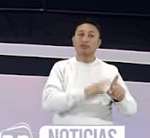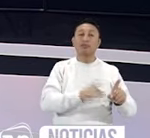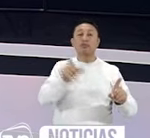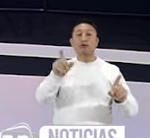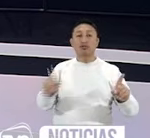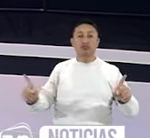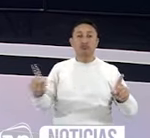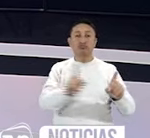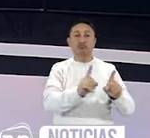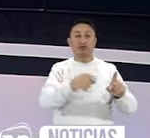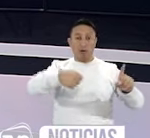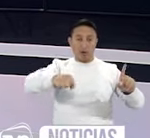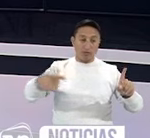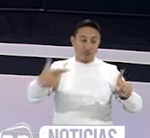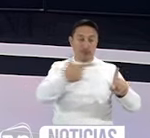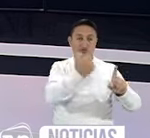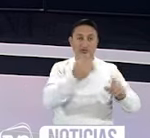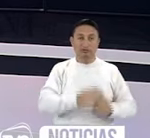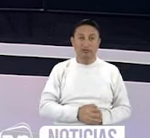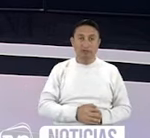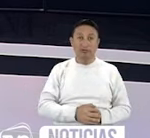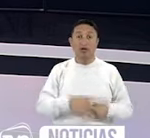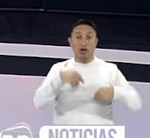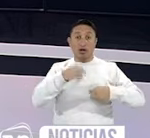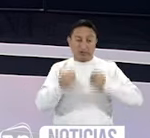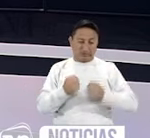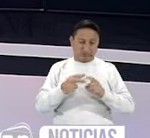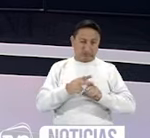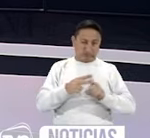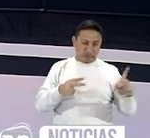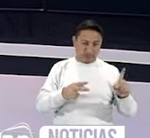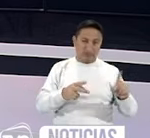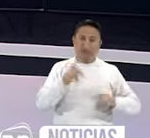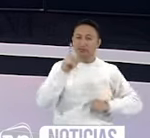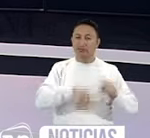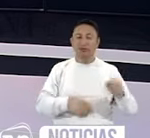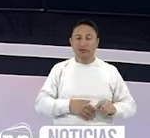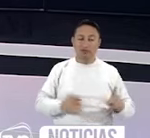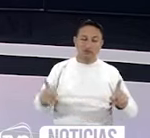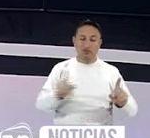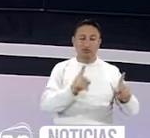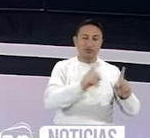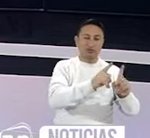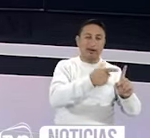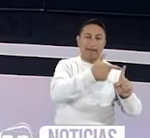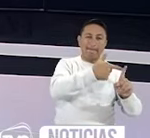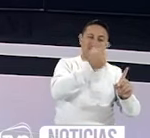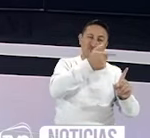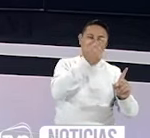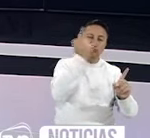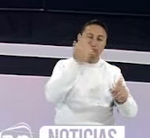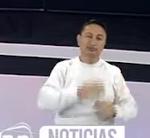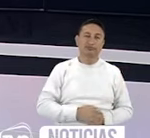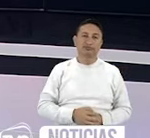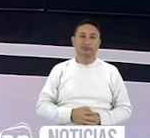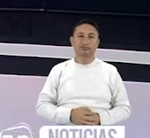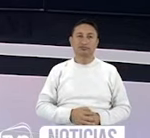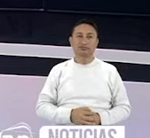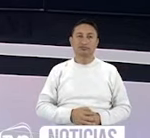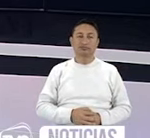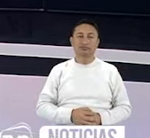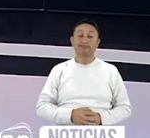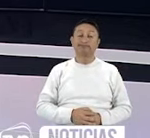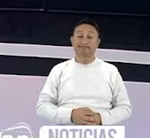moto. Y pese a que intentó escapar del ataque, lo persiguieron para rematarlo en la vía pública. Una cámara